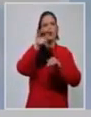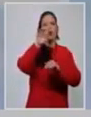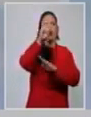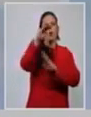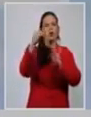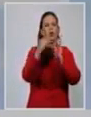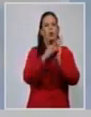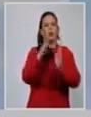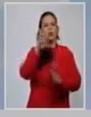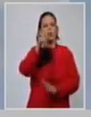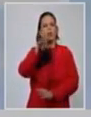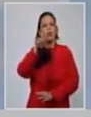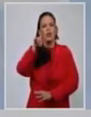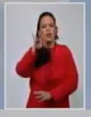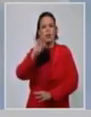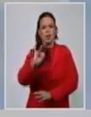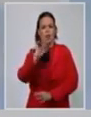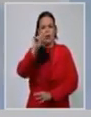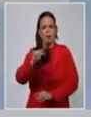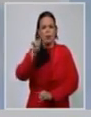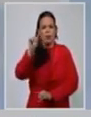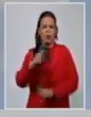4.417, o sea, el